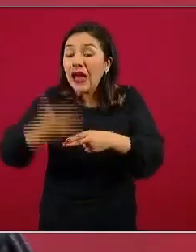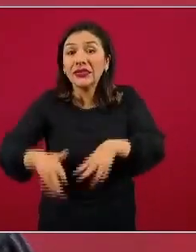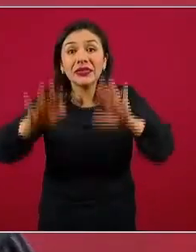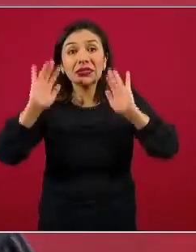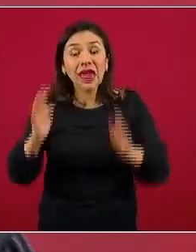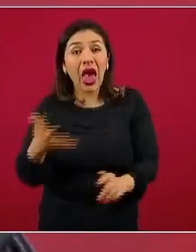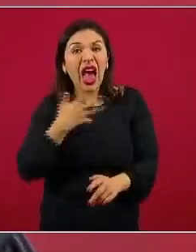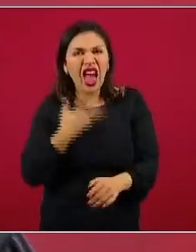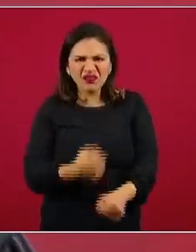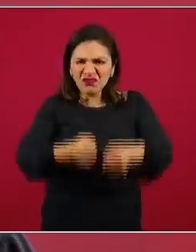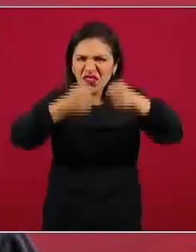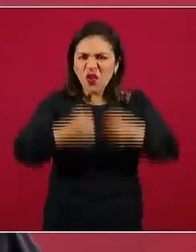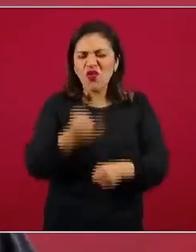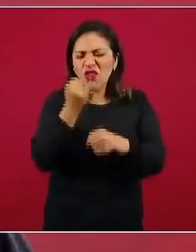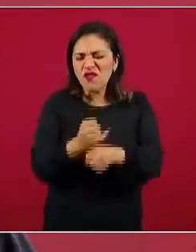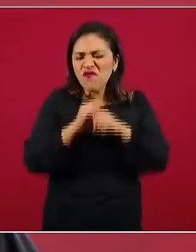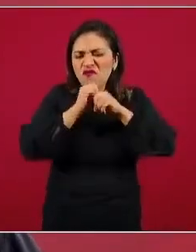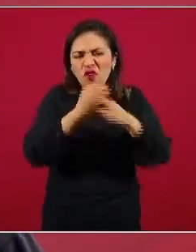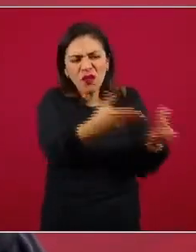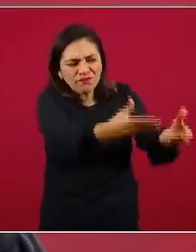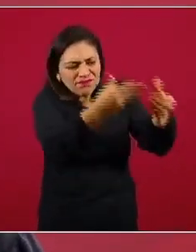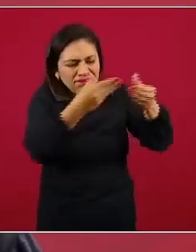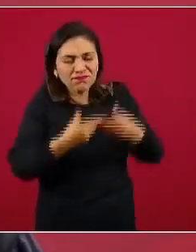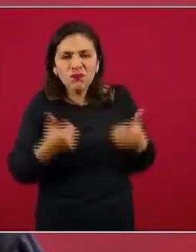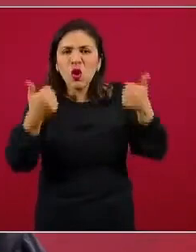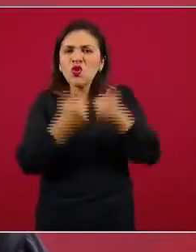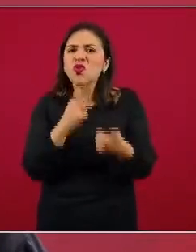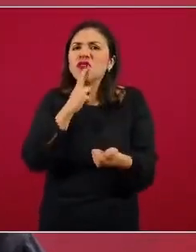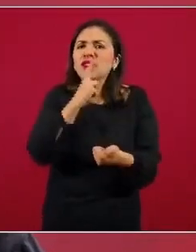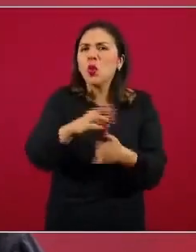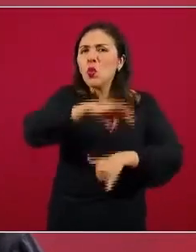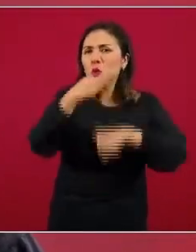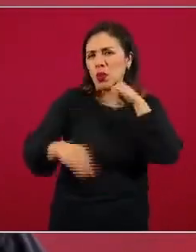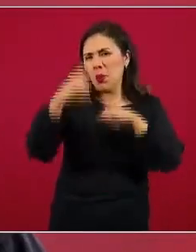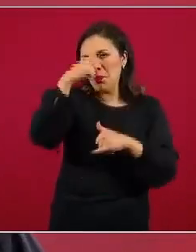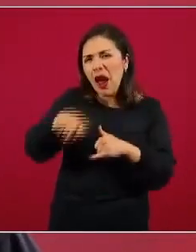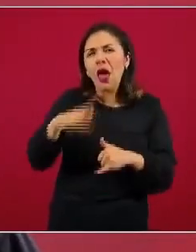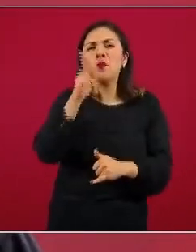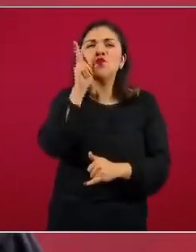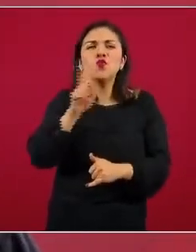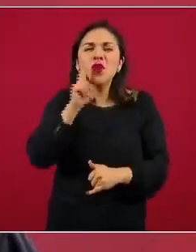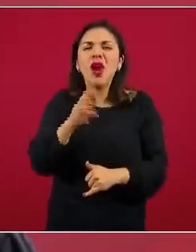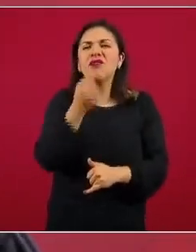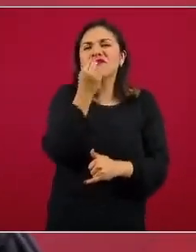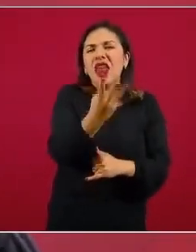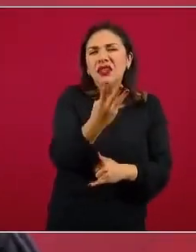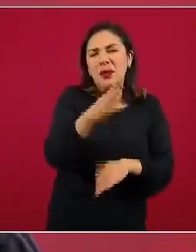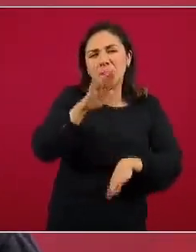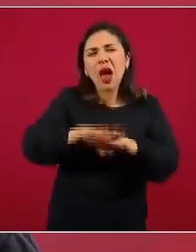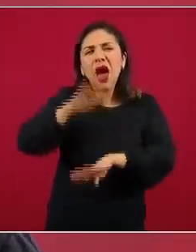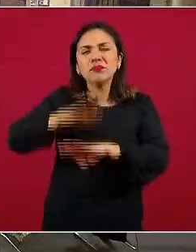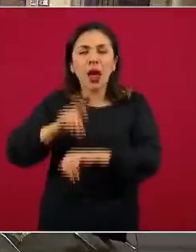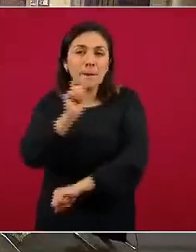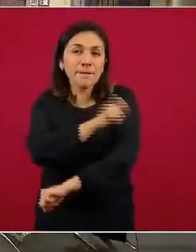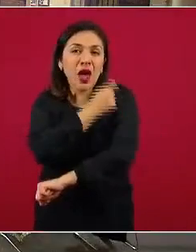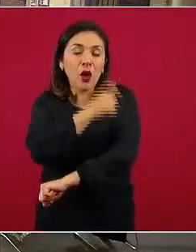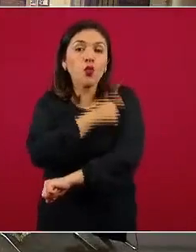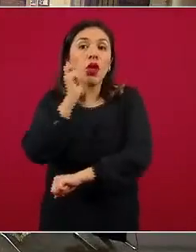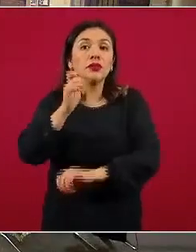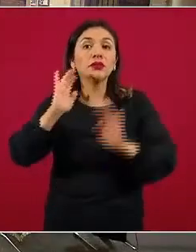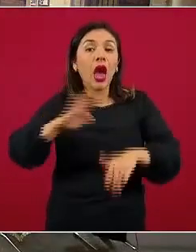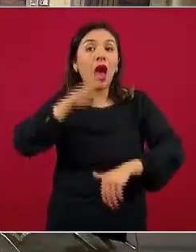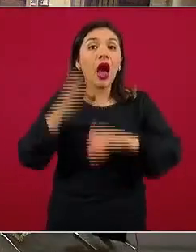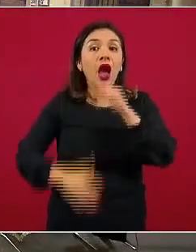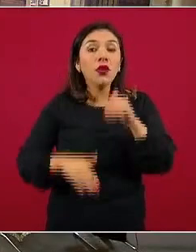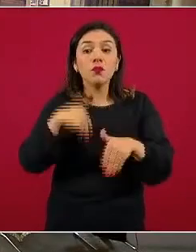toda la información y sobre todo los resultados finales de los ensayos 3, en donde la mayoría de las vacunas están terminando o